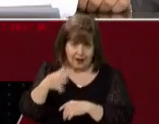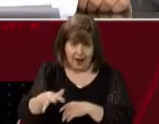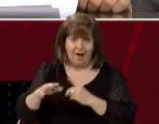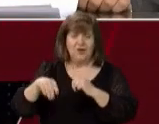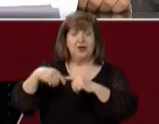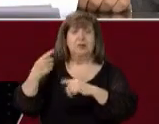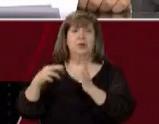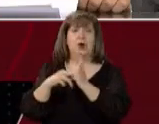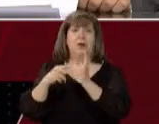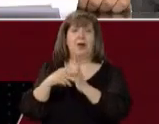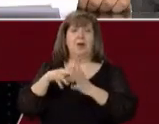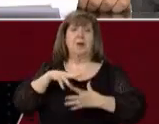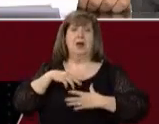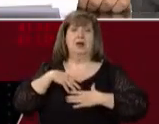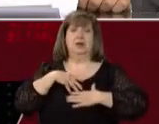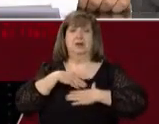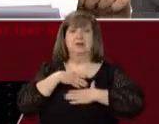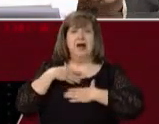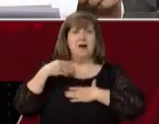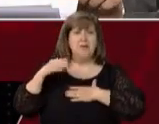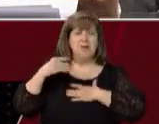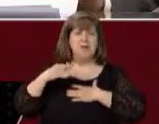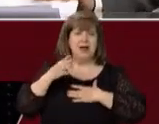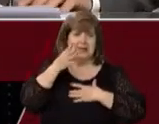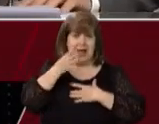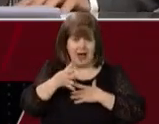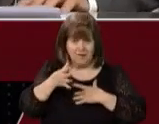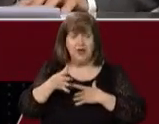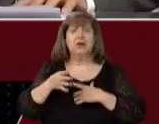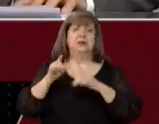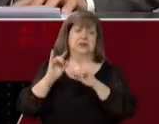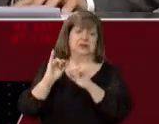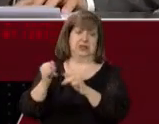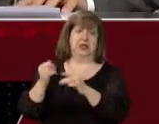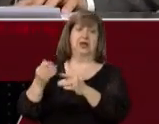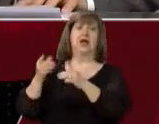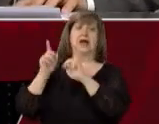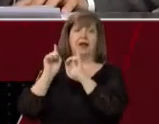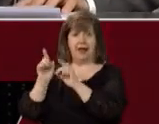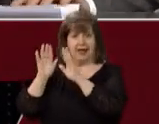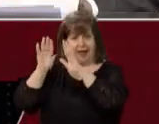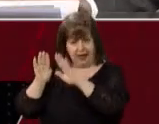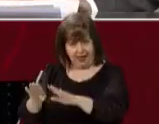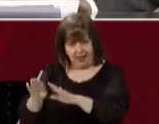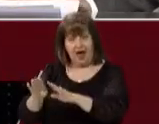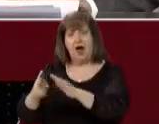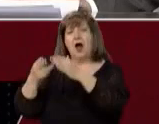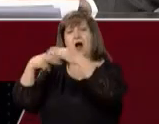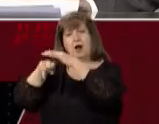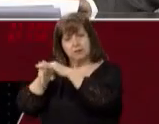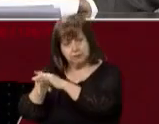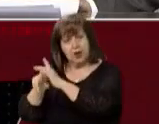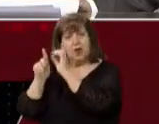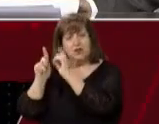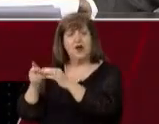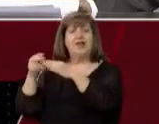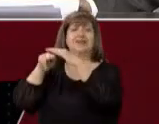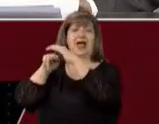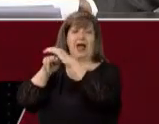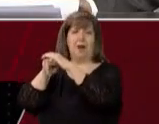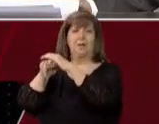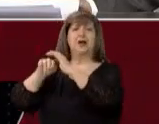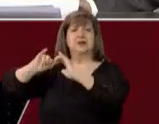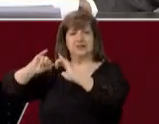que progresan, perdón, a formas severas, entonces esos pacientes sí pueden requerir terapia